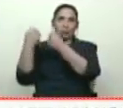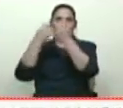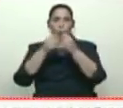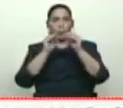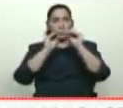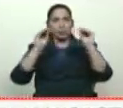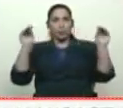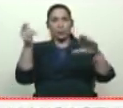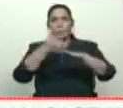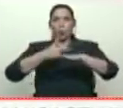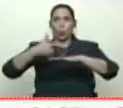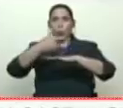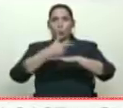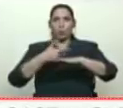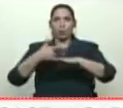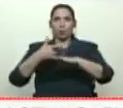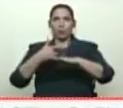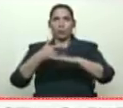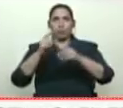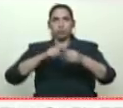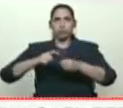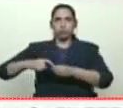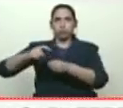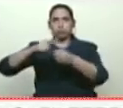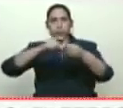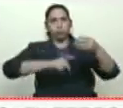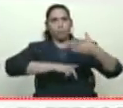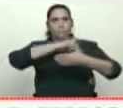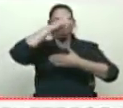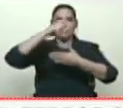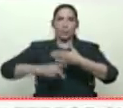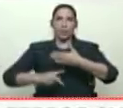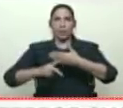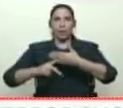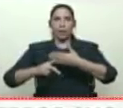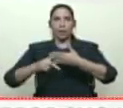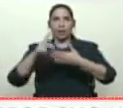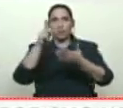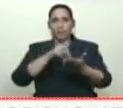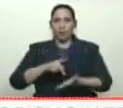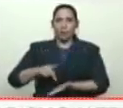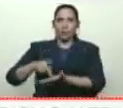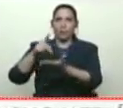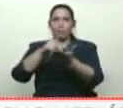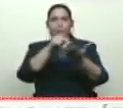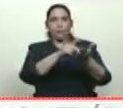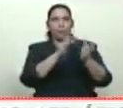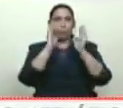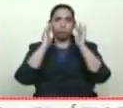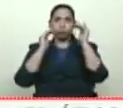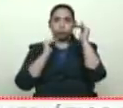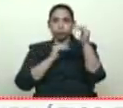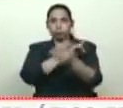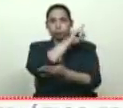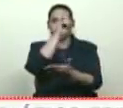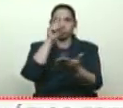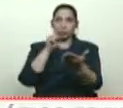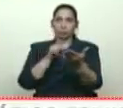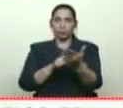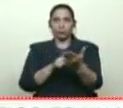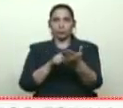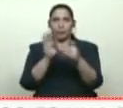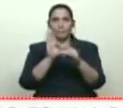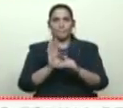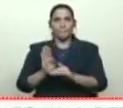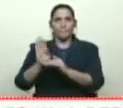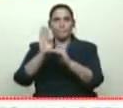al gobierno a conformar un plan de asistencia y de atención integral de